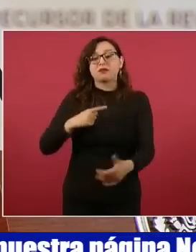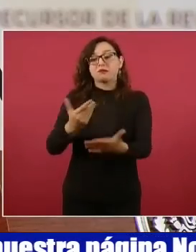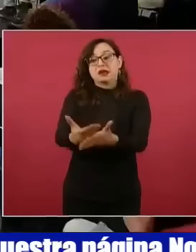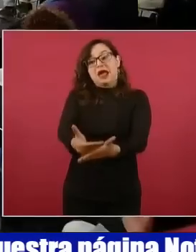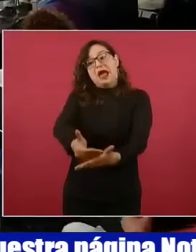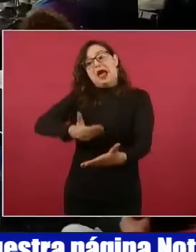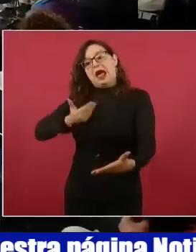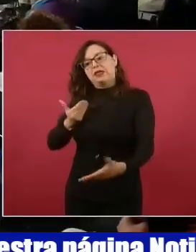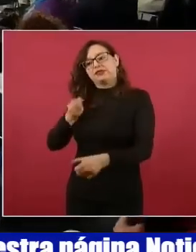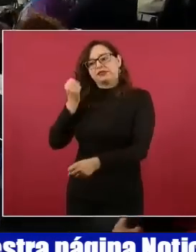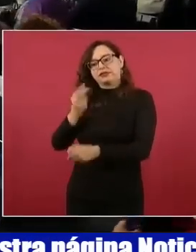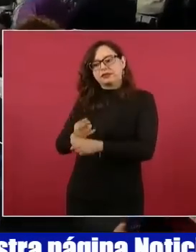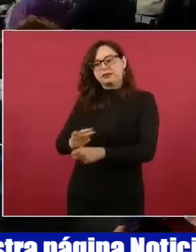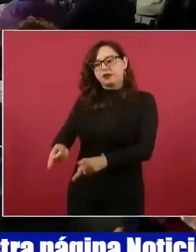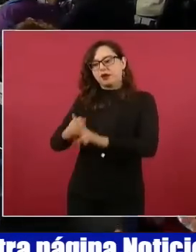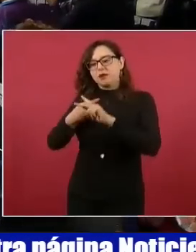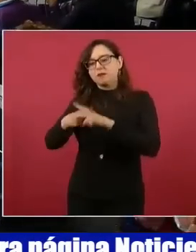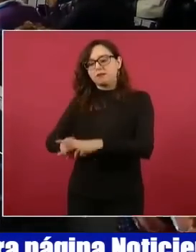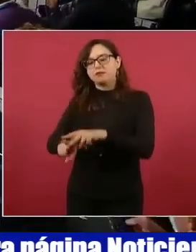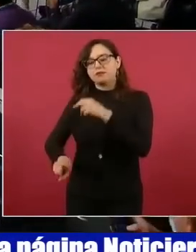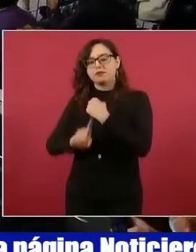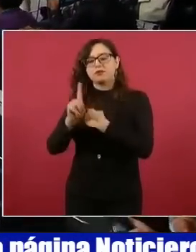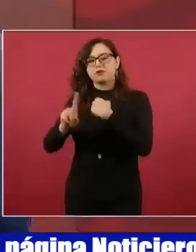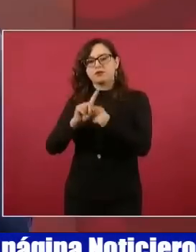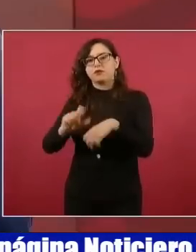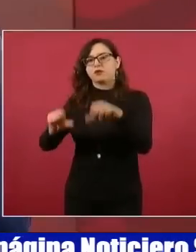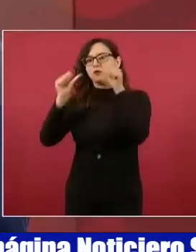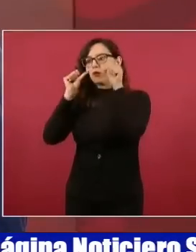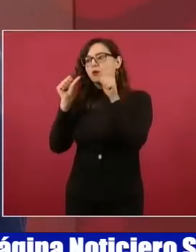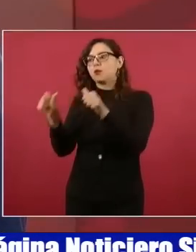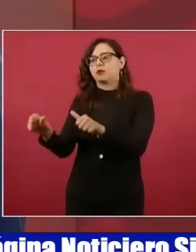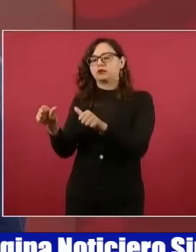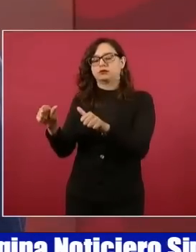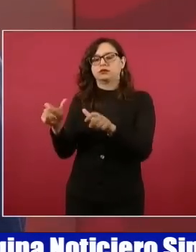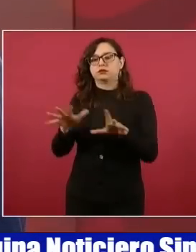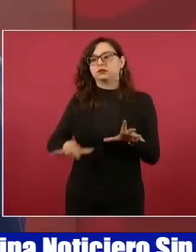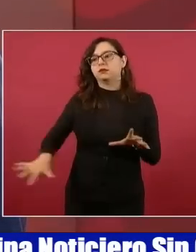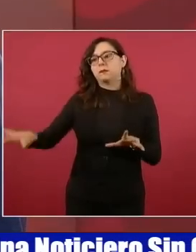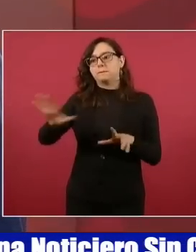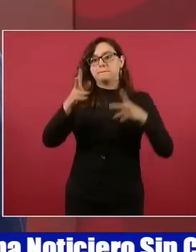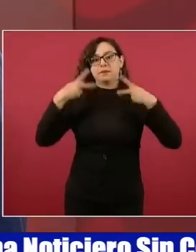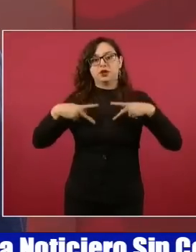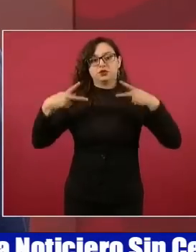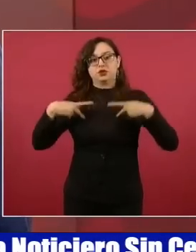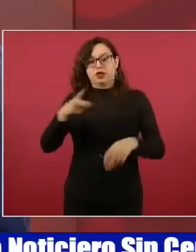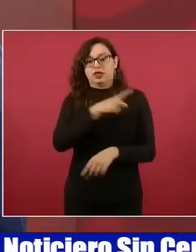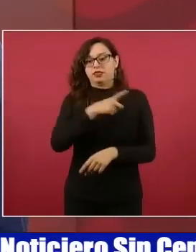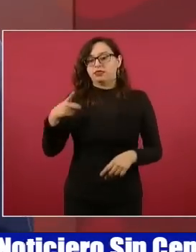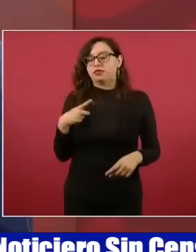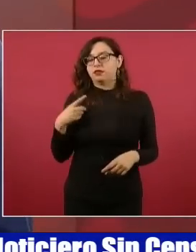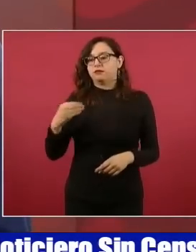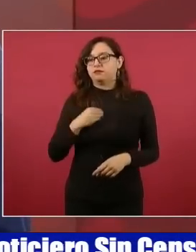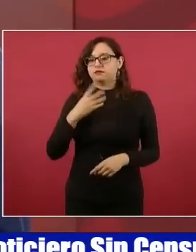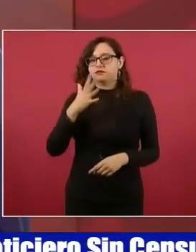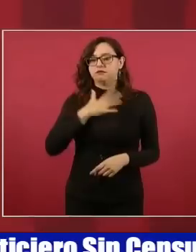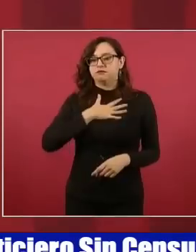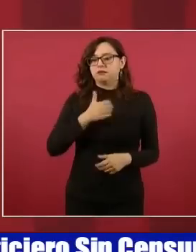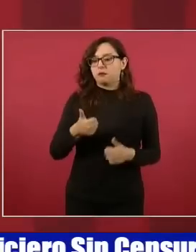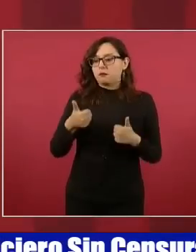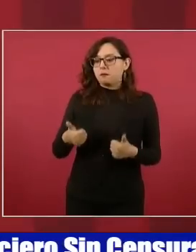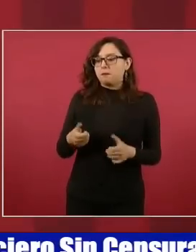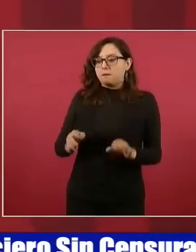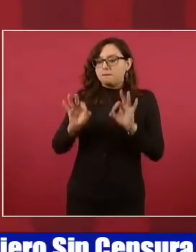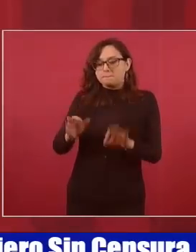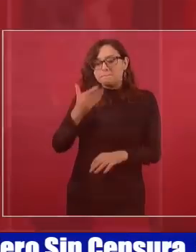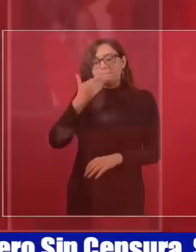presidente insiste en que, aunque él no estaba de acuerdo con el juicio a los expresidentes, bueno, pues sí impulsa una consulta, pero que los